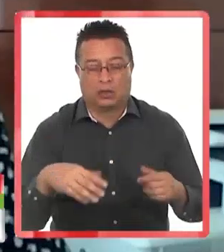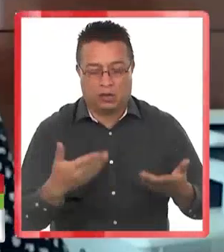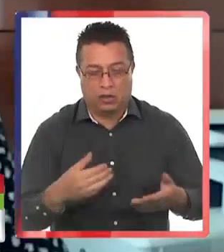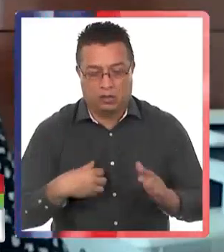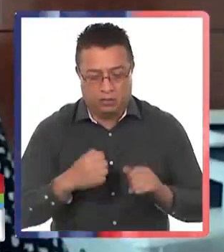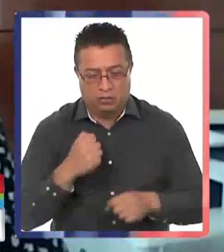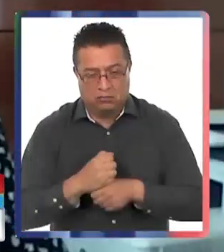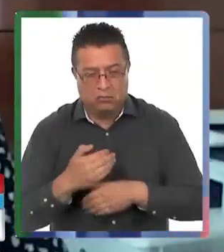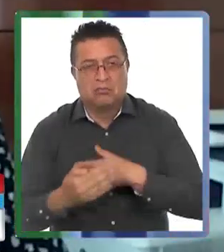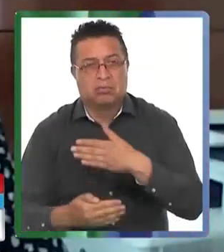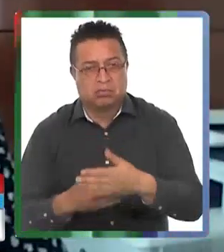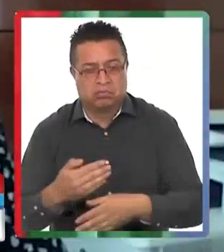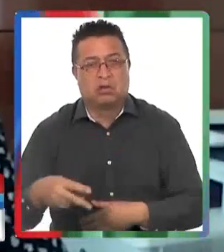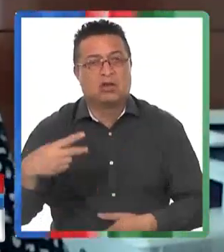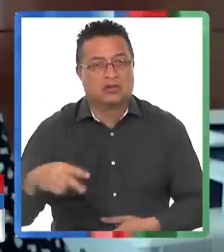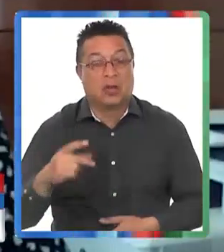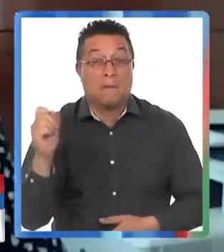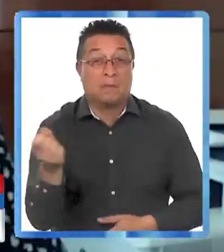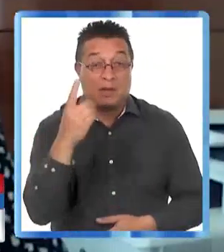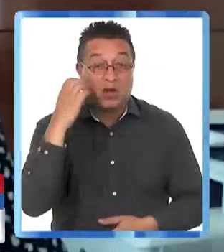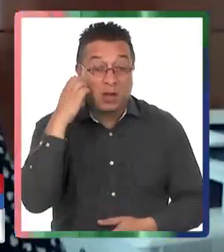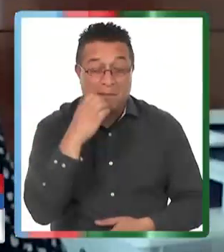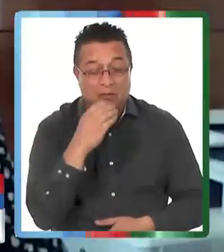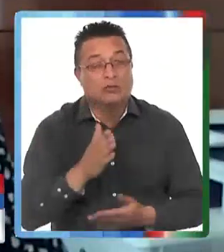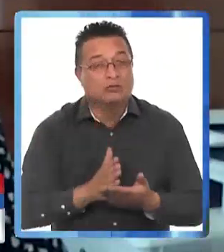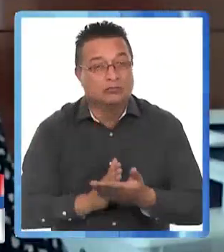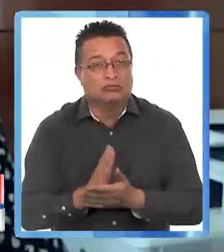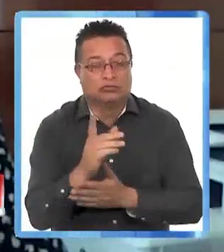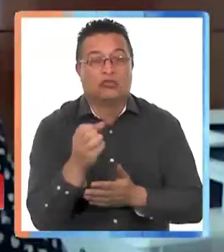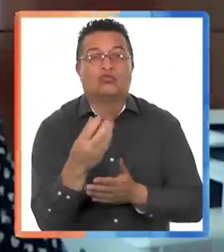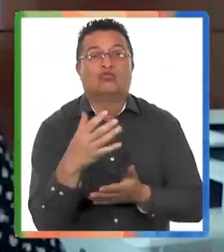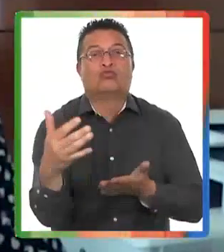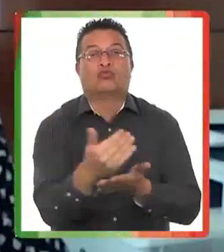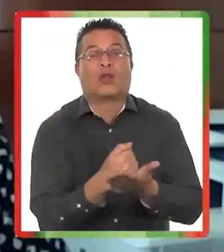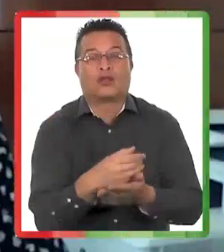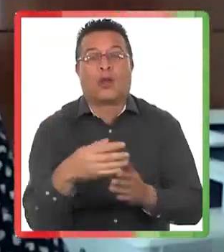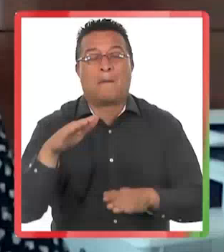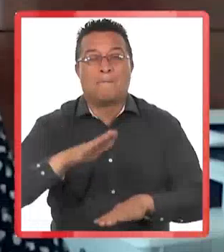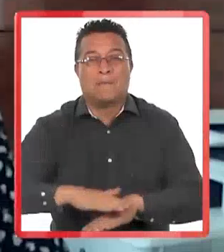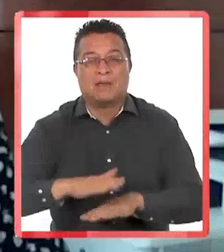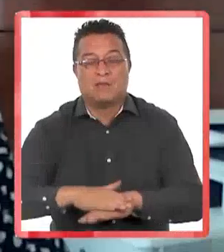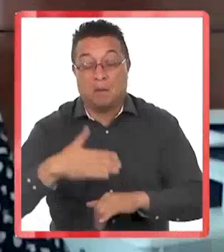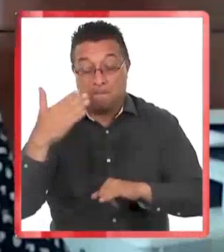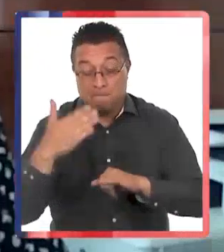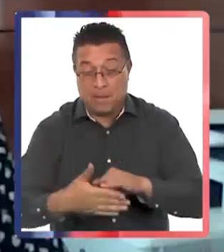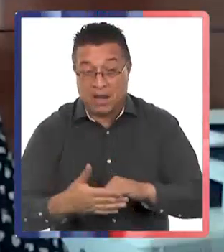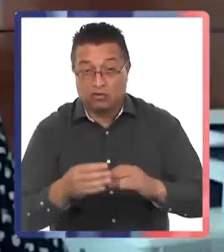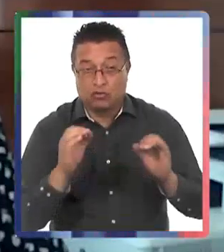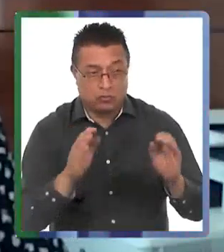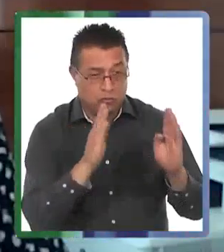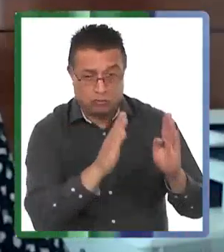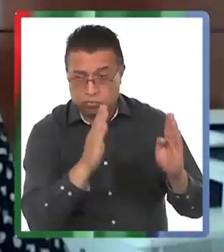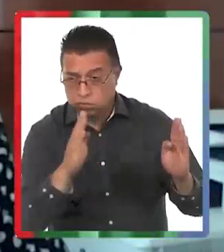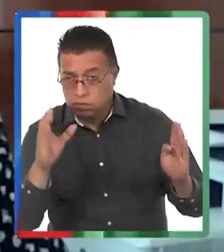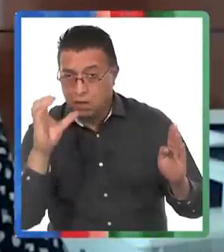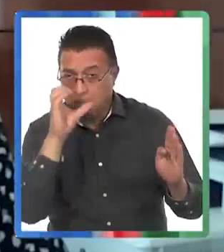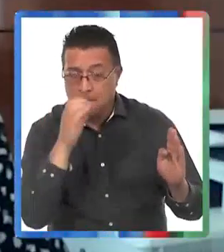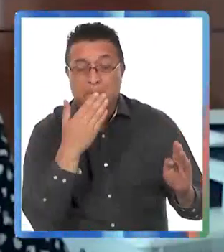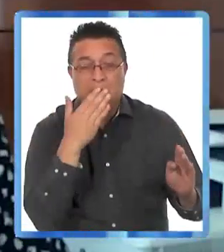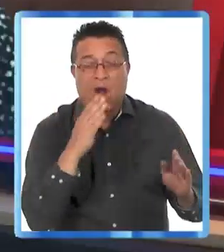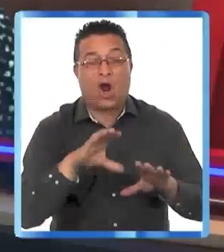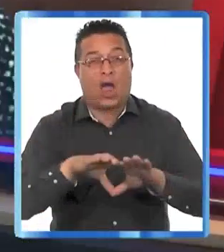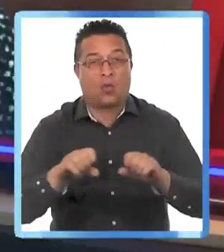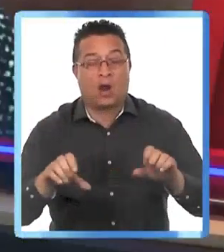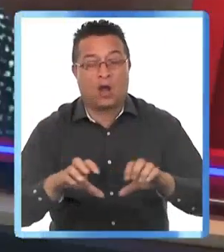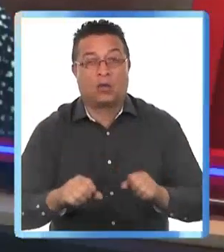pleno desarrollo con esa noticia, Scarlett, pero el 1 de mayo ya empieza a regir el nuevo salario mínimo, así que con plazos bien acotados tendremos que buscar el mejor